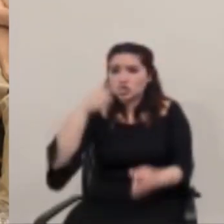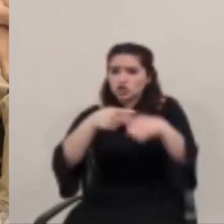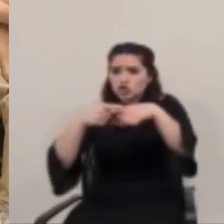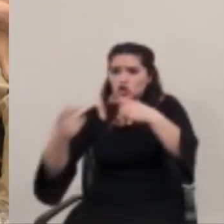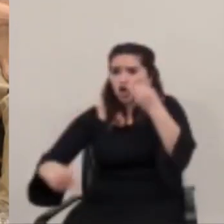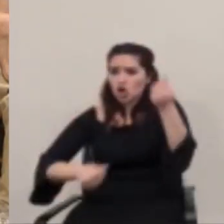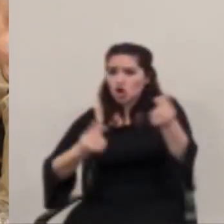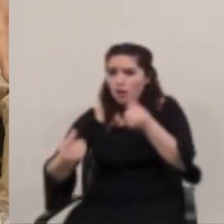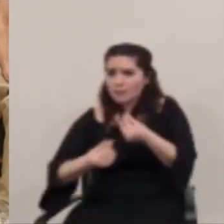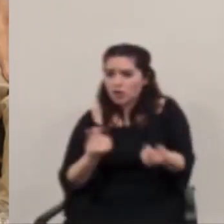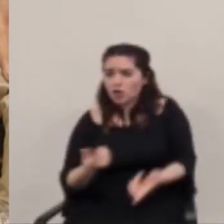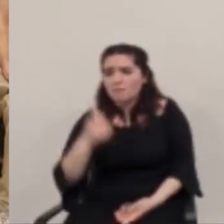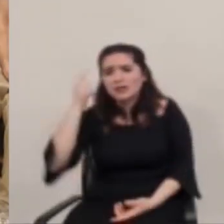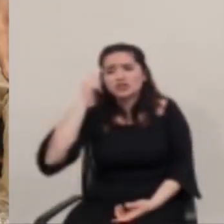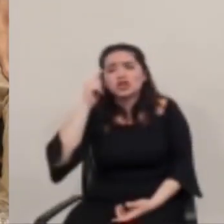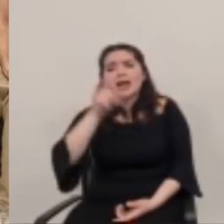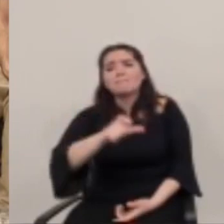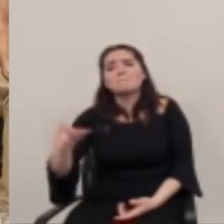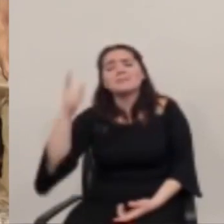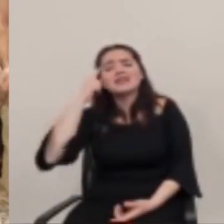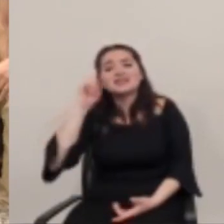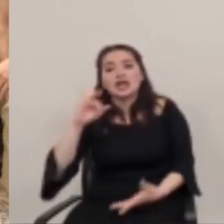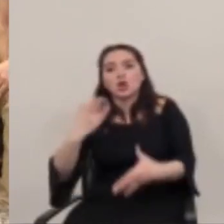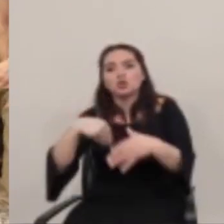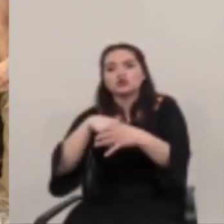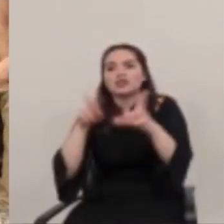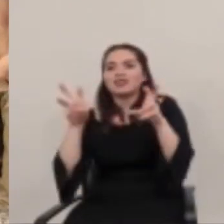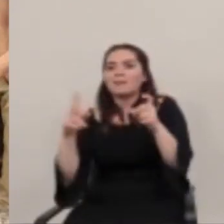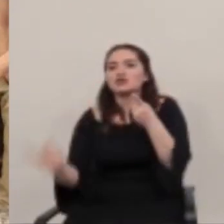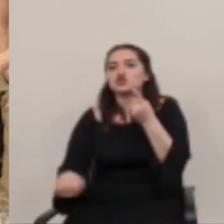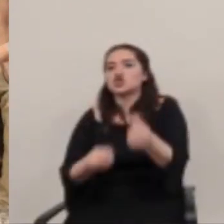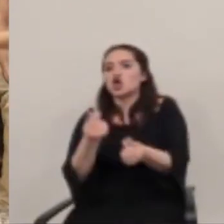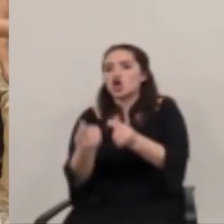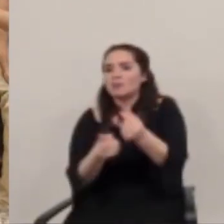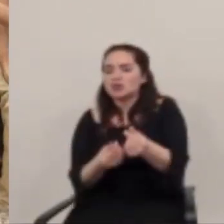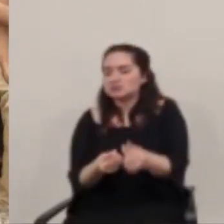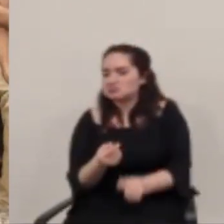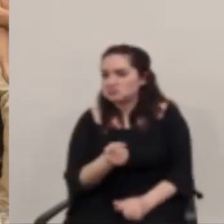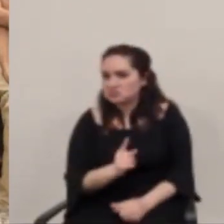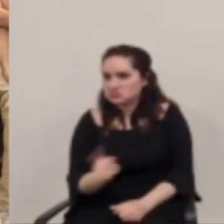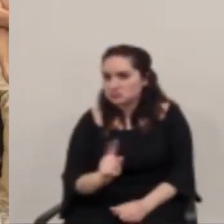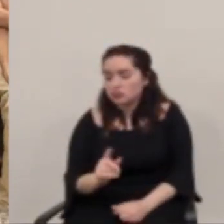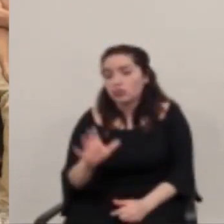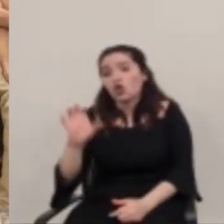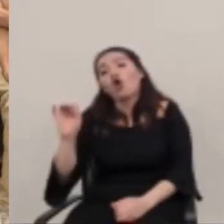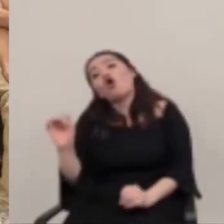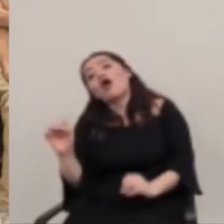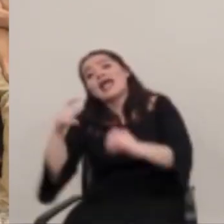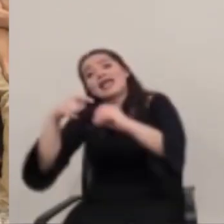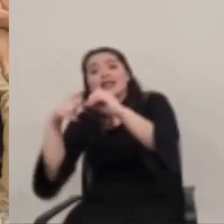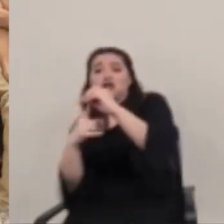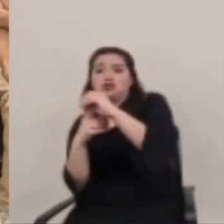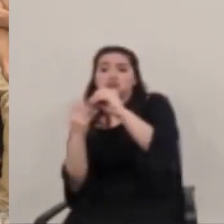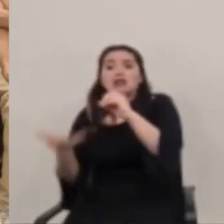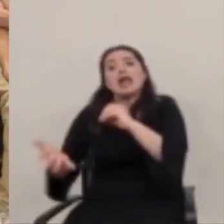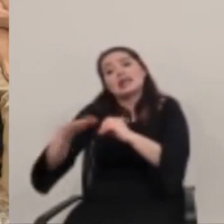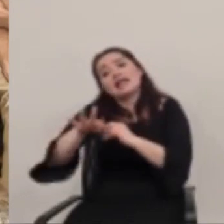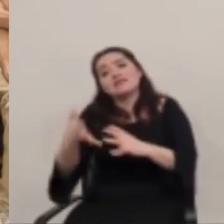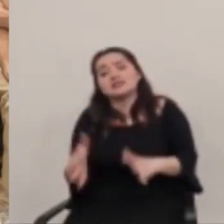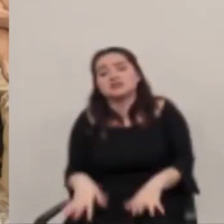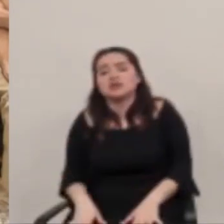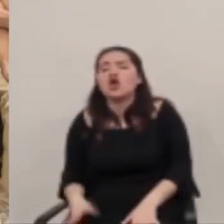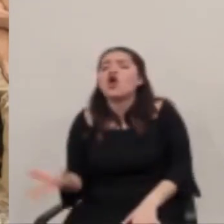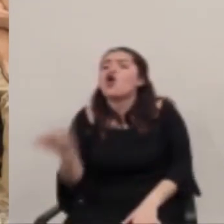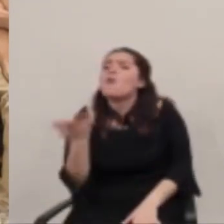inclusión en general a la gente se le ocurre el tema socioeconómico y ya. O a veces de género, tal vez. ¿Cómo hacemos